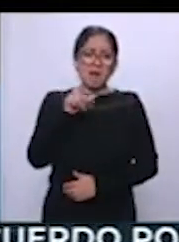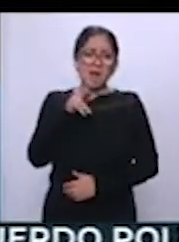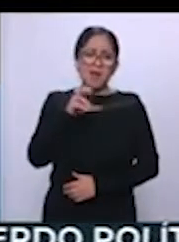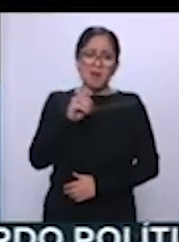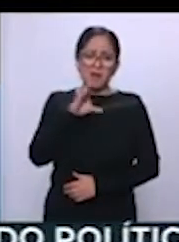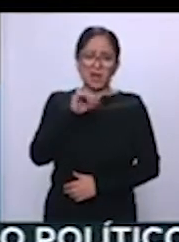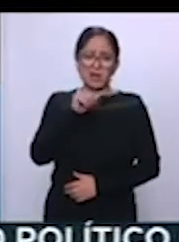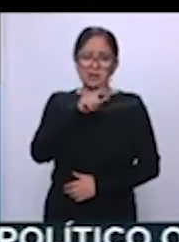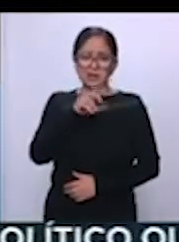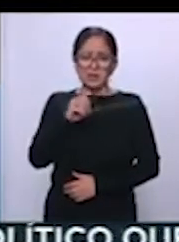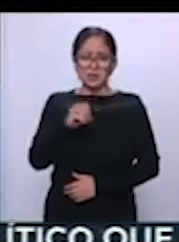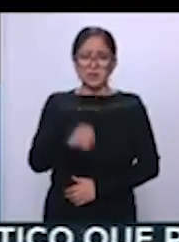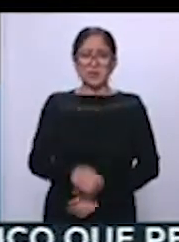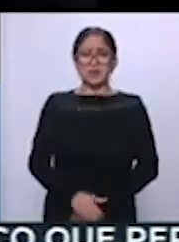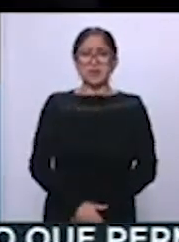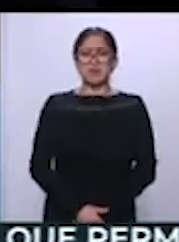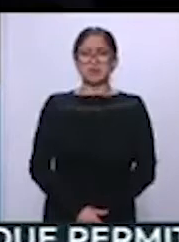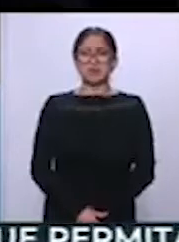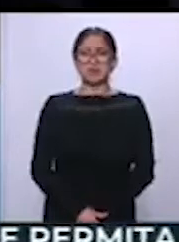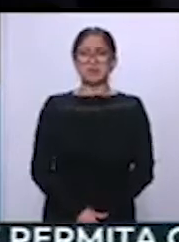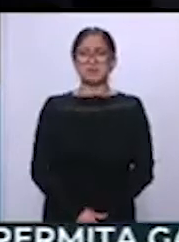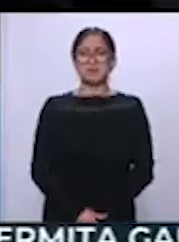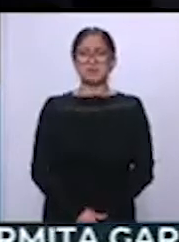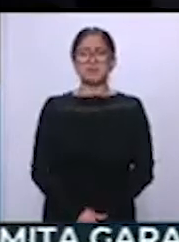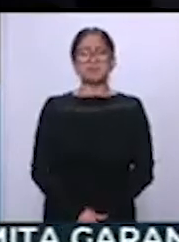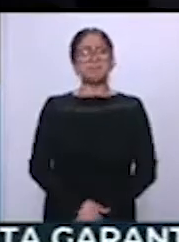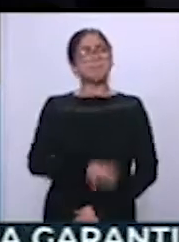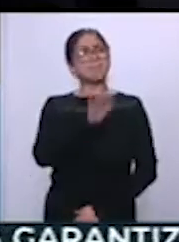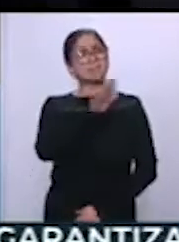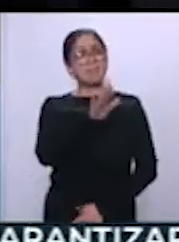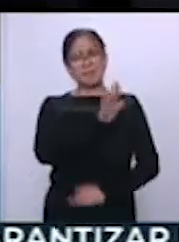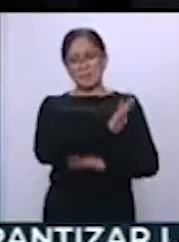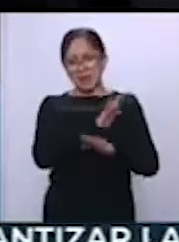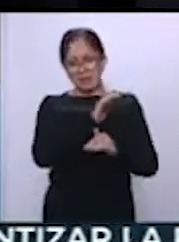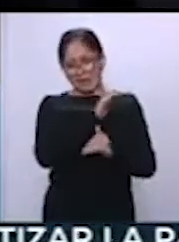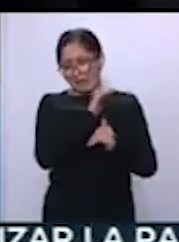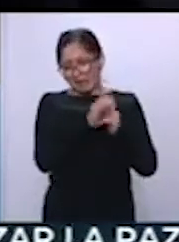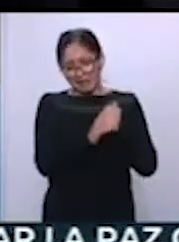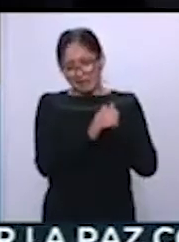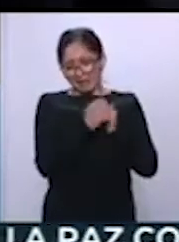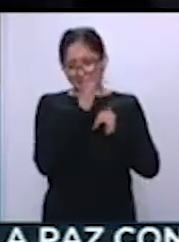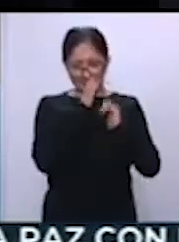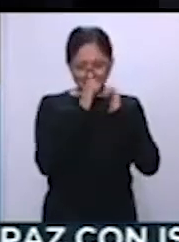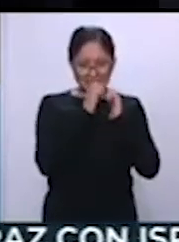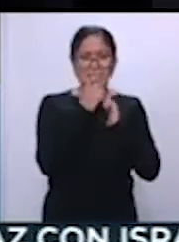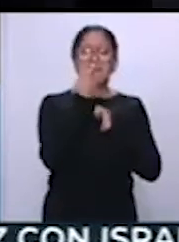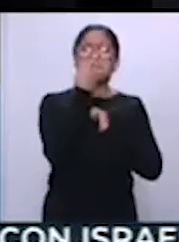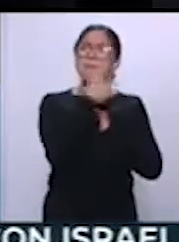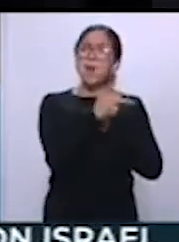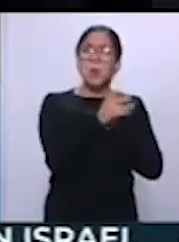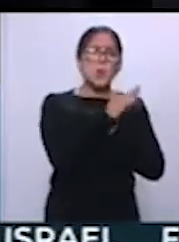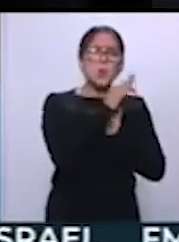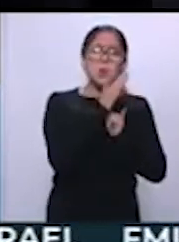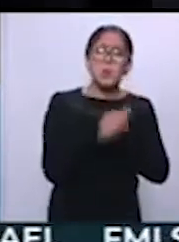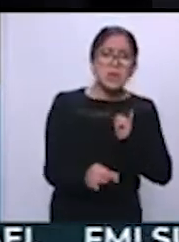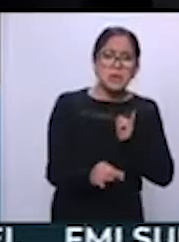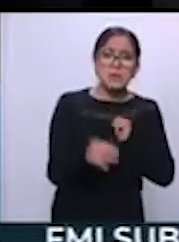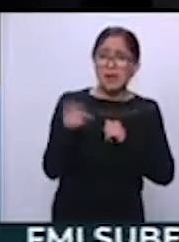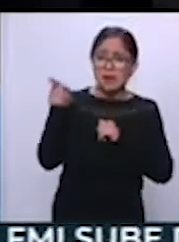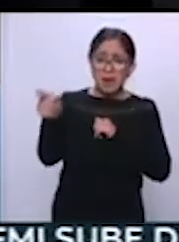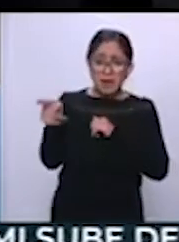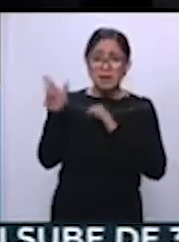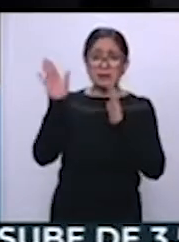ninguno de los sentidos. Ya nada más, Gustavo, para despedirnos, ninguna de las denuncias penales que existían contra él prosperó,